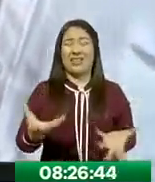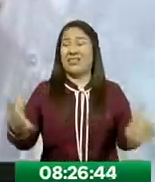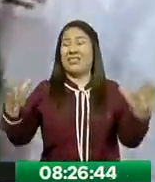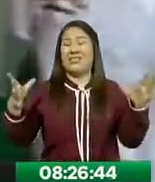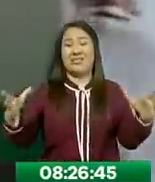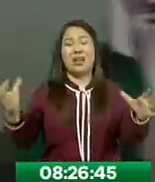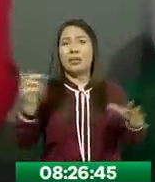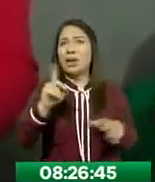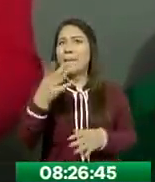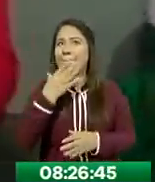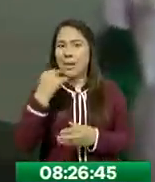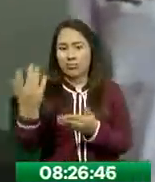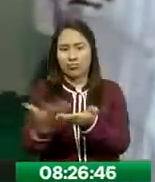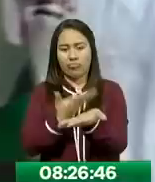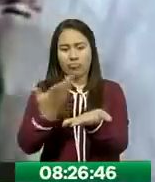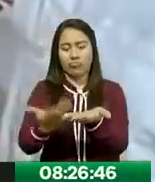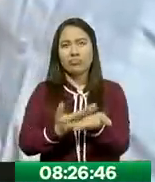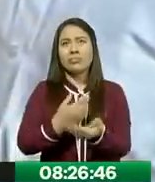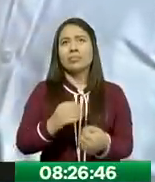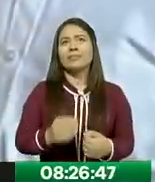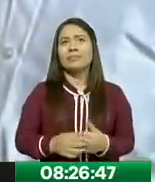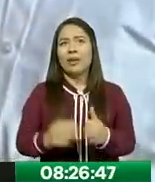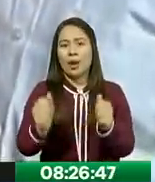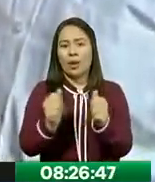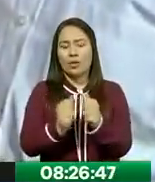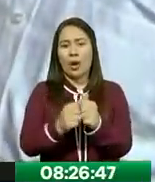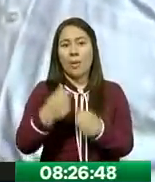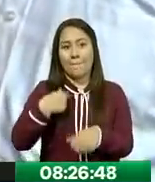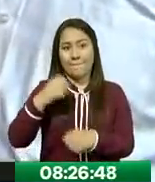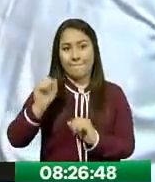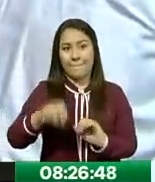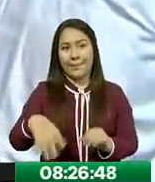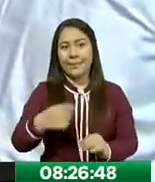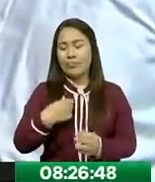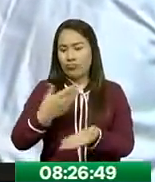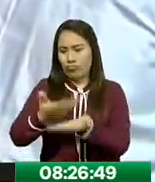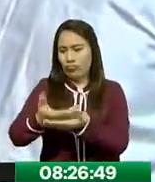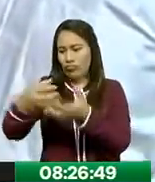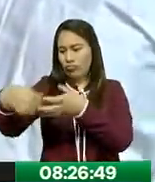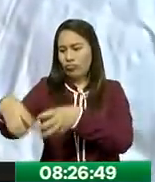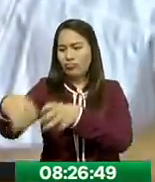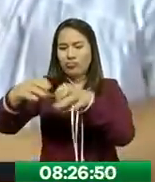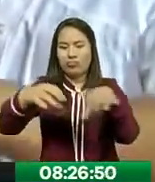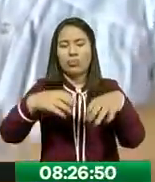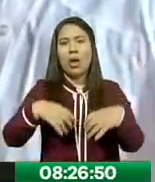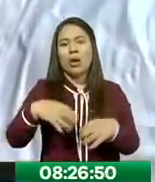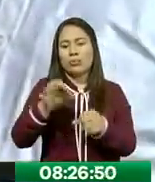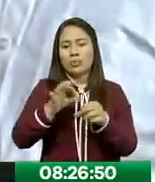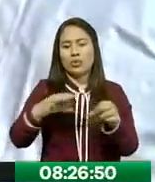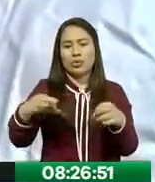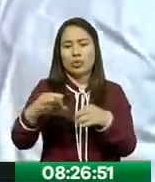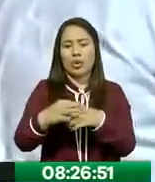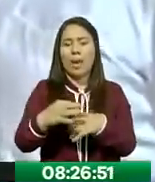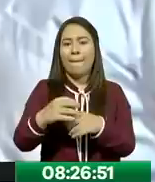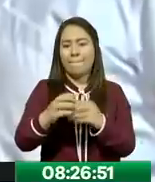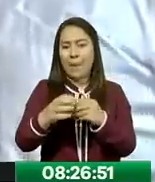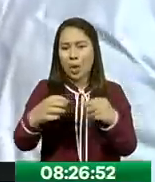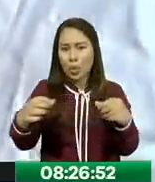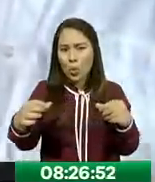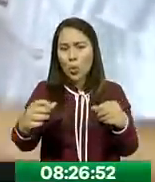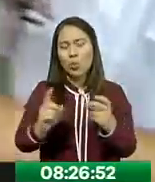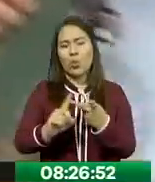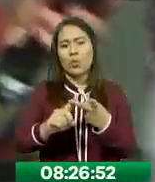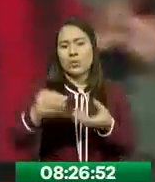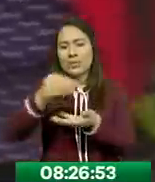yo quiero llevar así fileteadito y hasta con papita, me dan como para que yo no complique. Claro que sí, ya viene listo, motecito, papita, madurito y